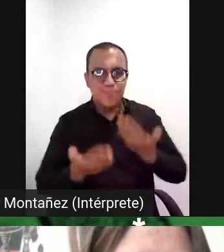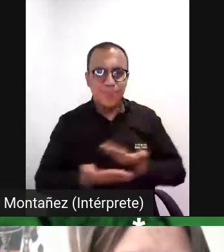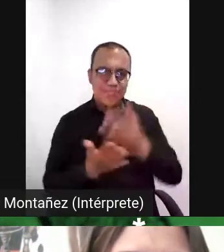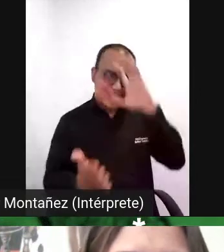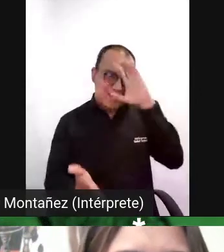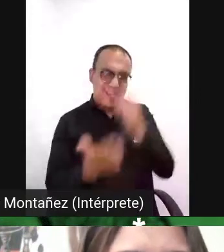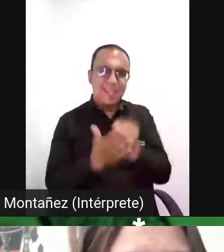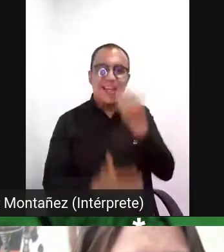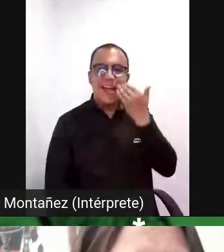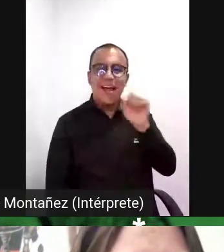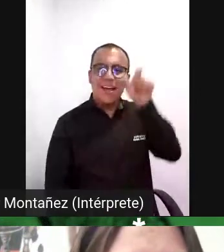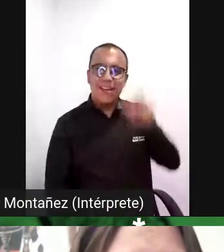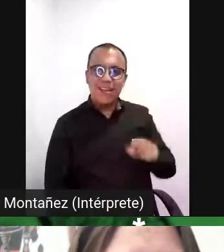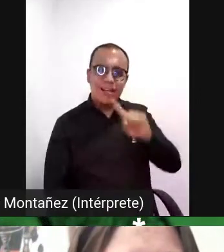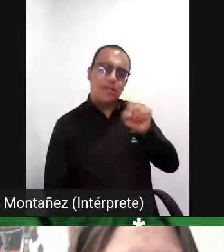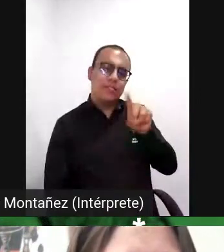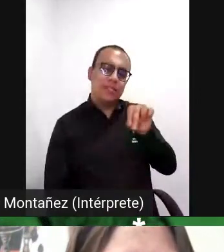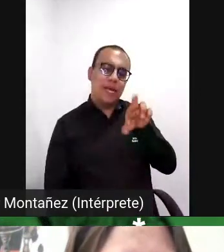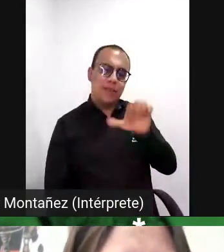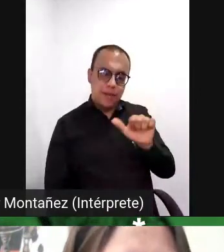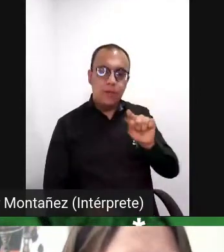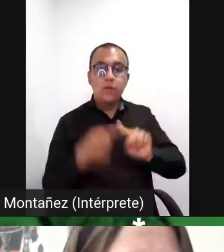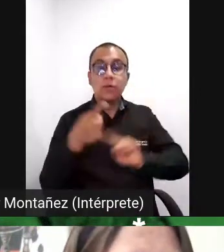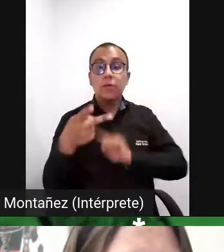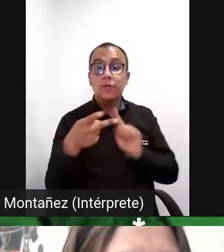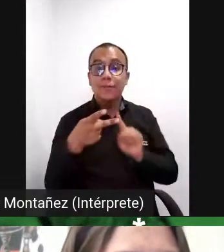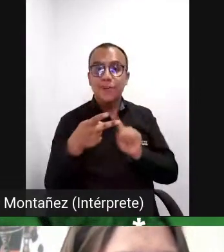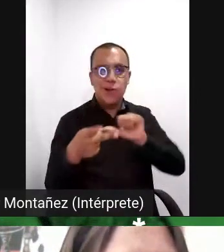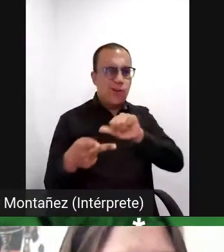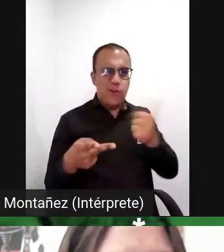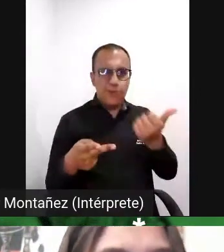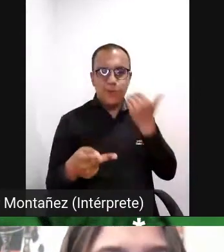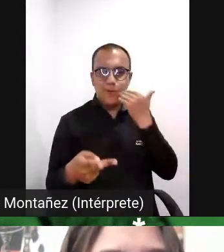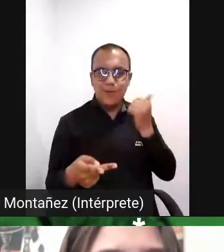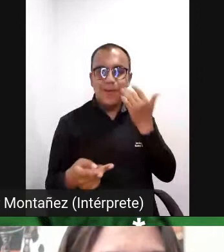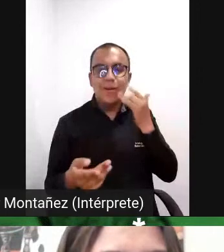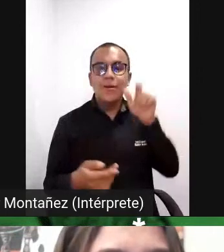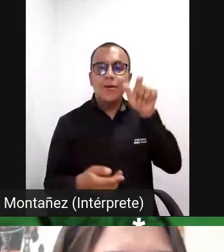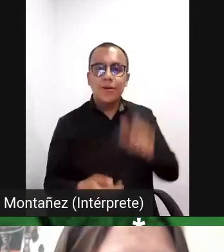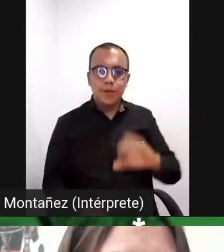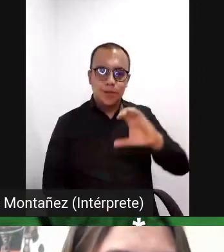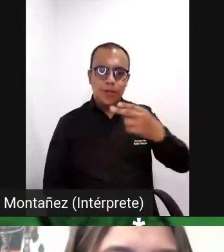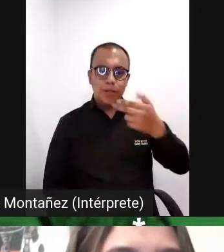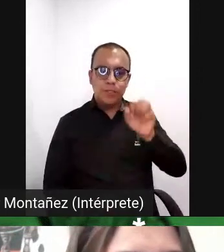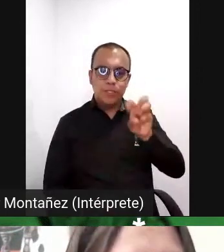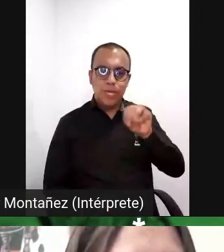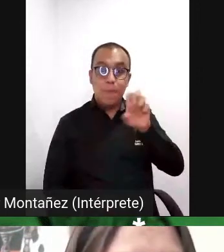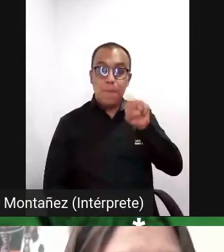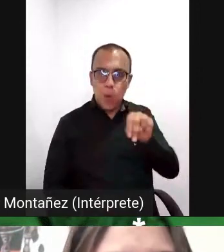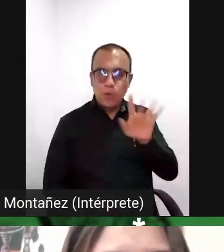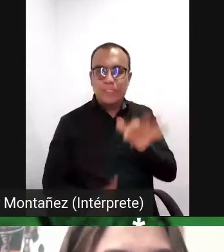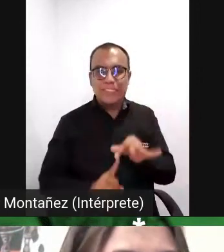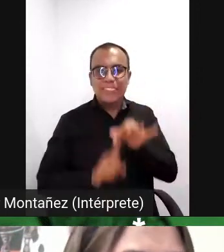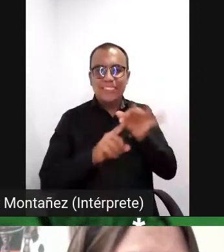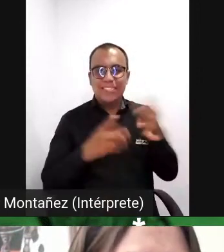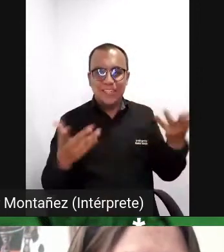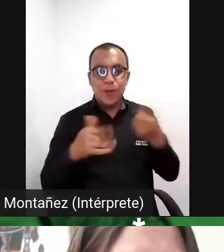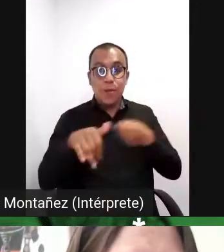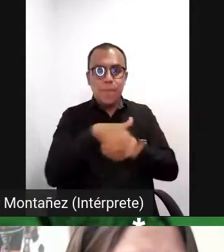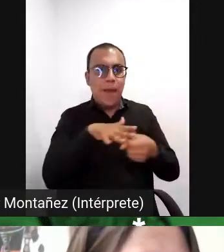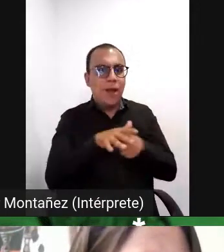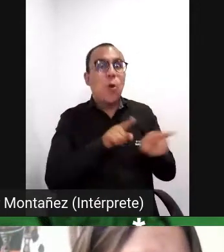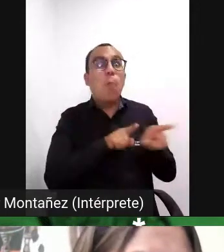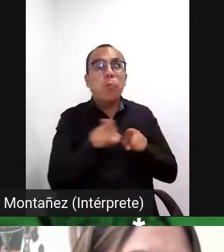Sandra. Tenemos otros comentarios, como el caso del chamón es particular y lo vemos en el barrio